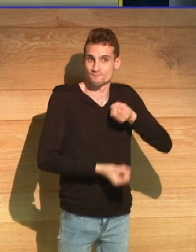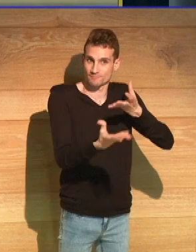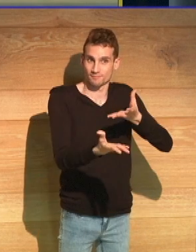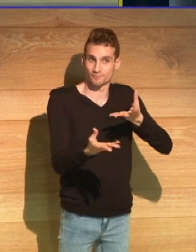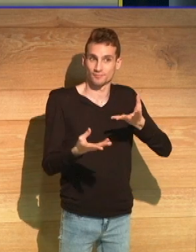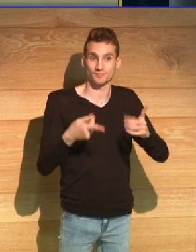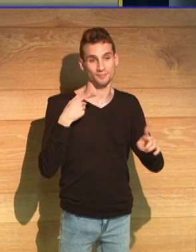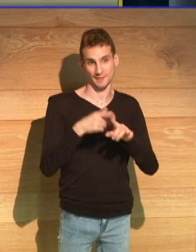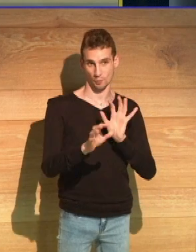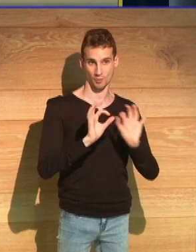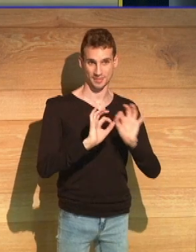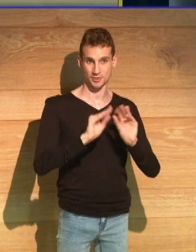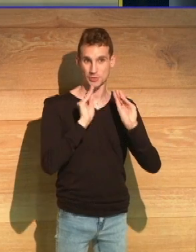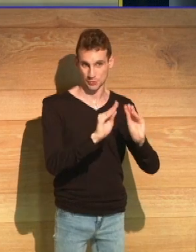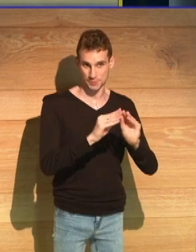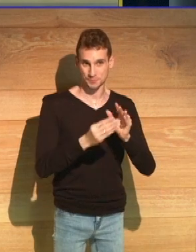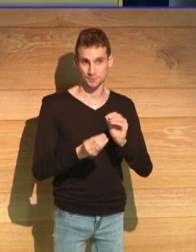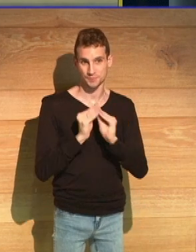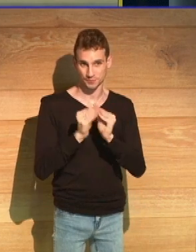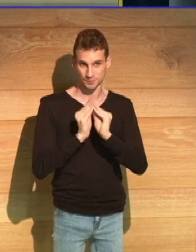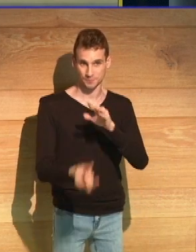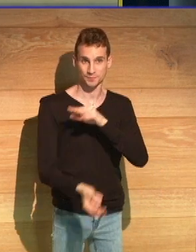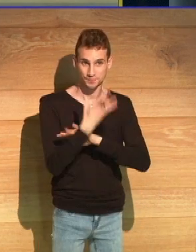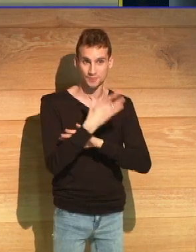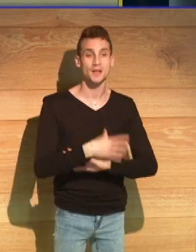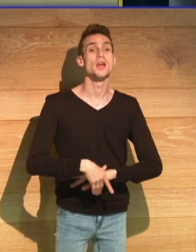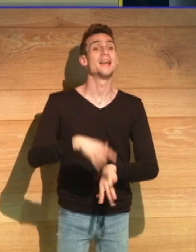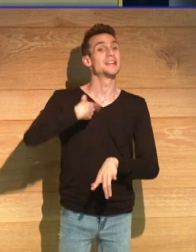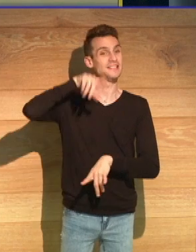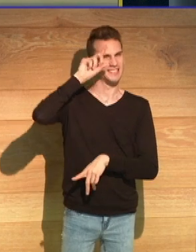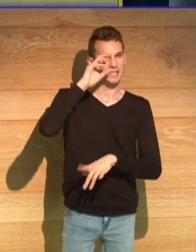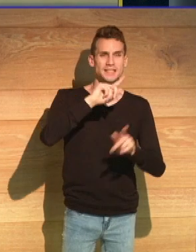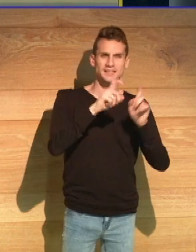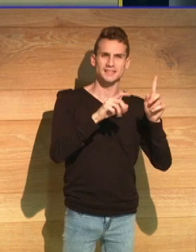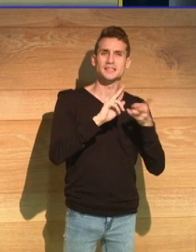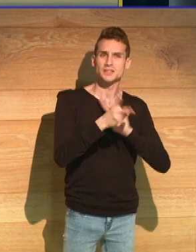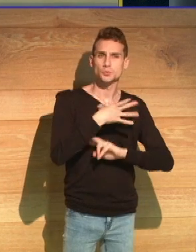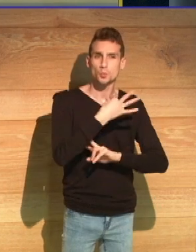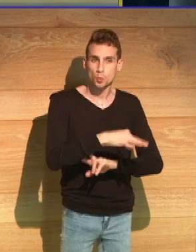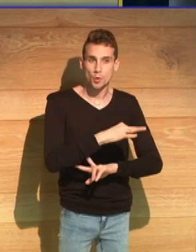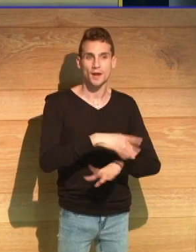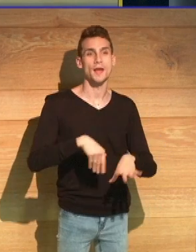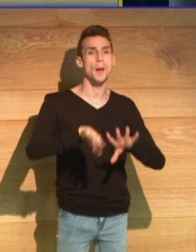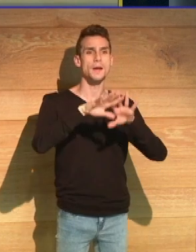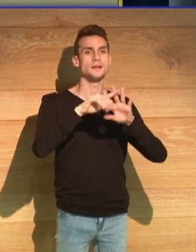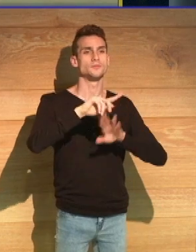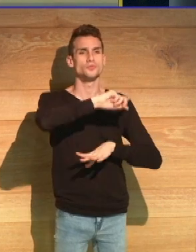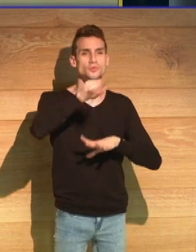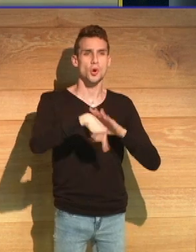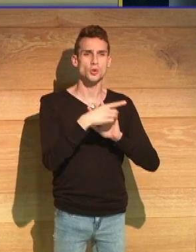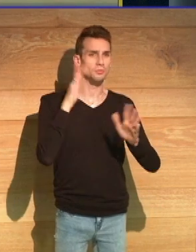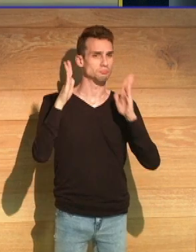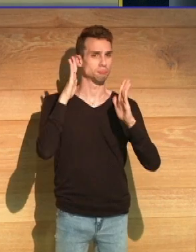tu show, Tadeusz. No sé si ahora podrías contestarla. ¿Qué mundo dejamos atrás para nuestros